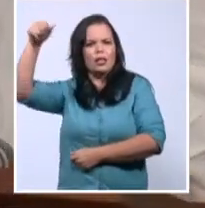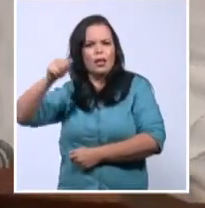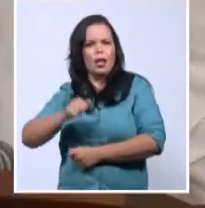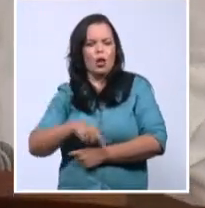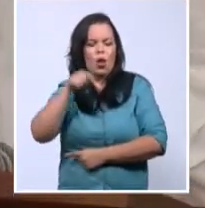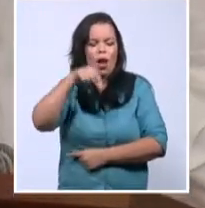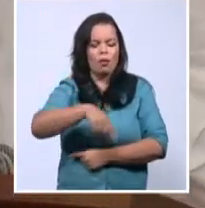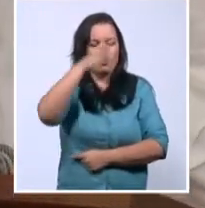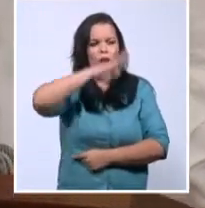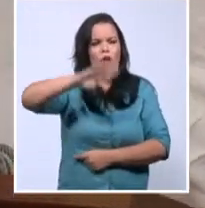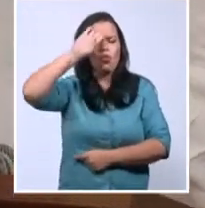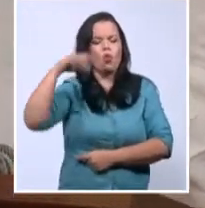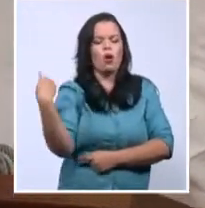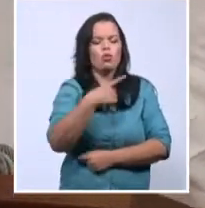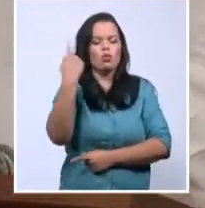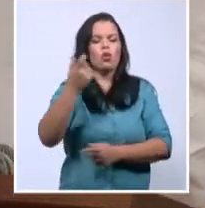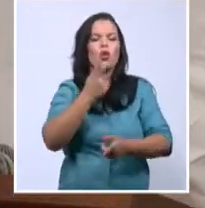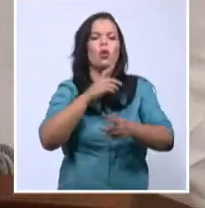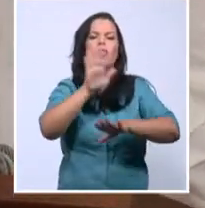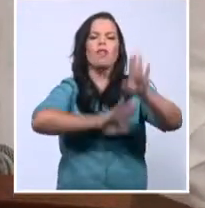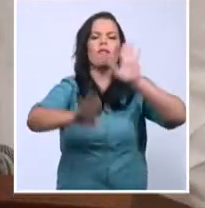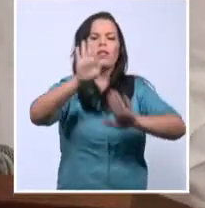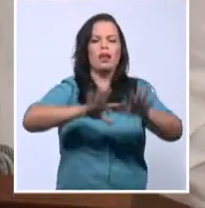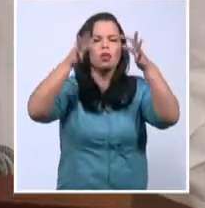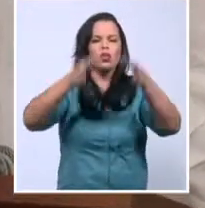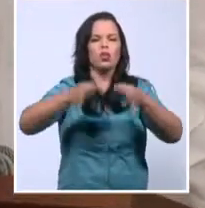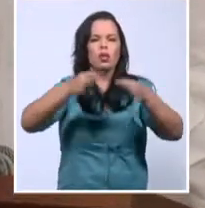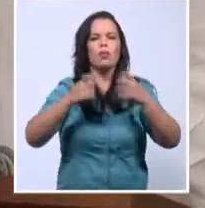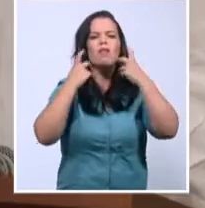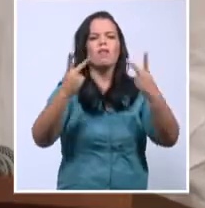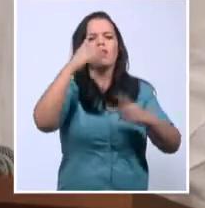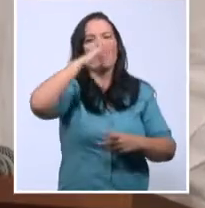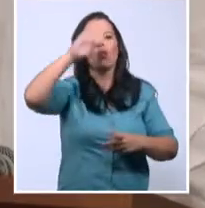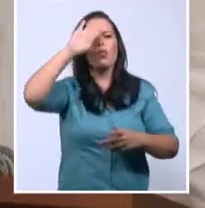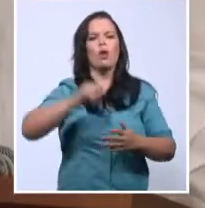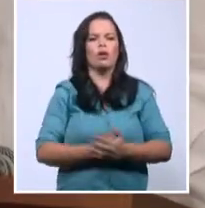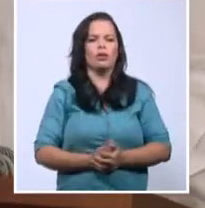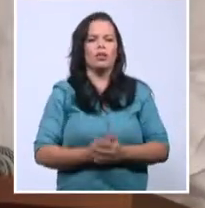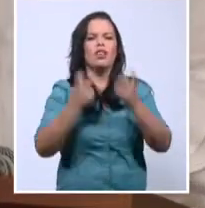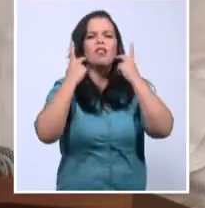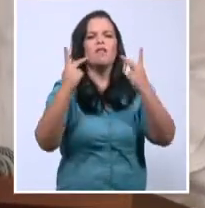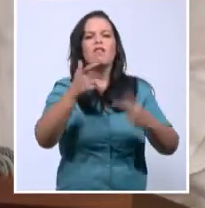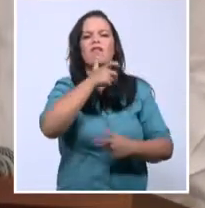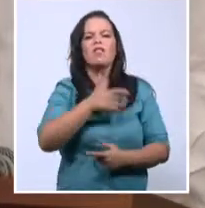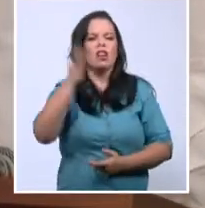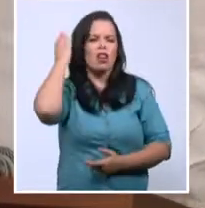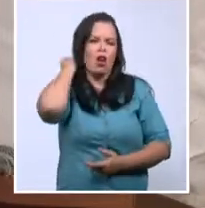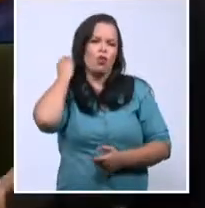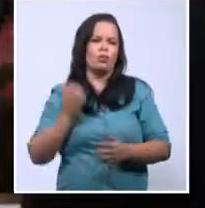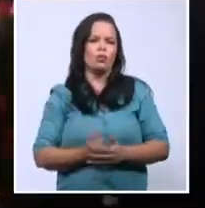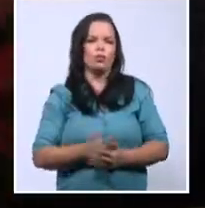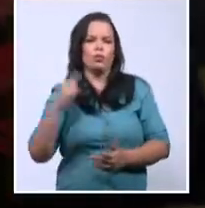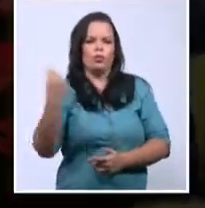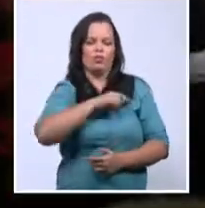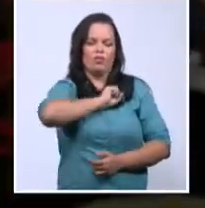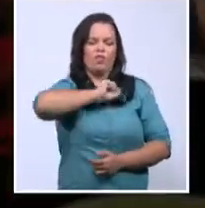necesario. ¡Viva Cuba! ¡Viva! ¡Viva Fidel y Raúl! ¡Viva! ¡Patria o muerte, venceremos!